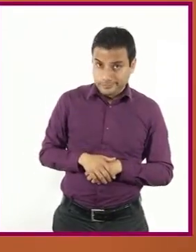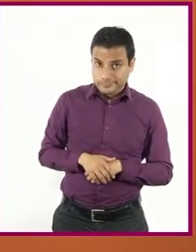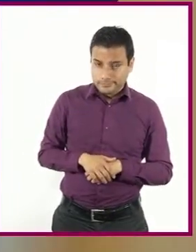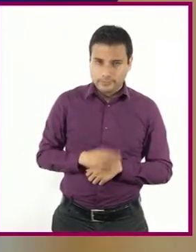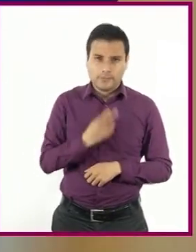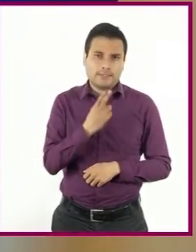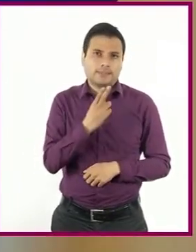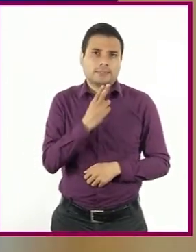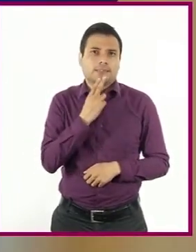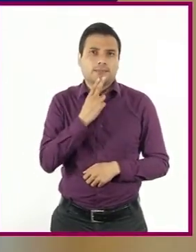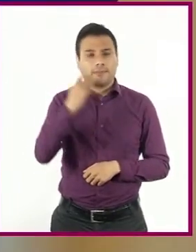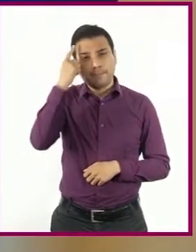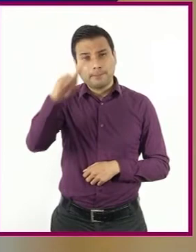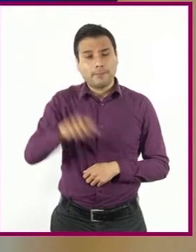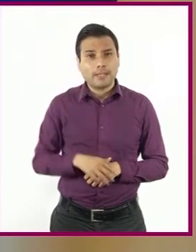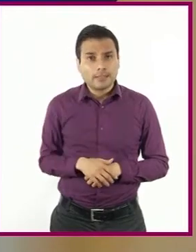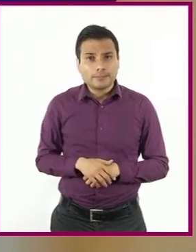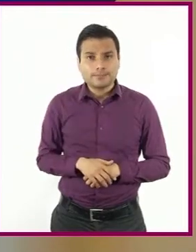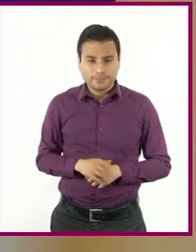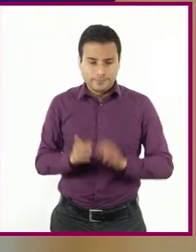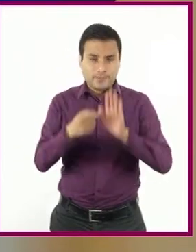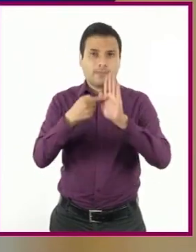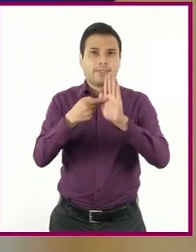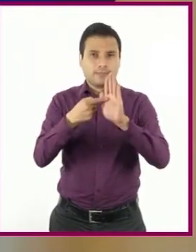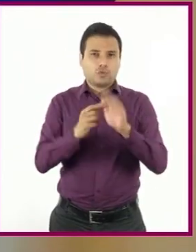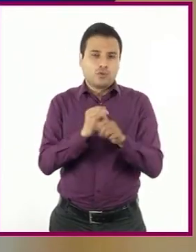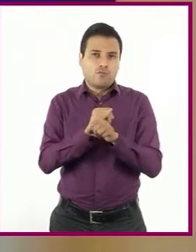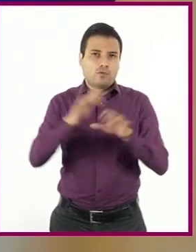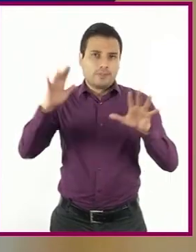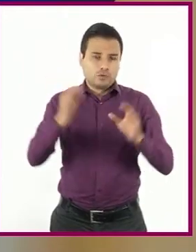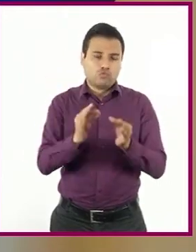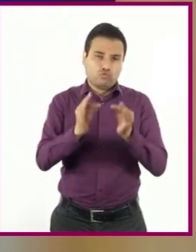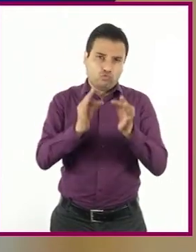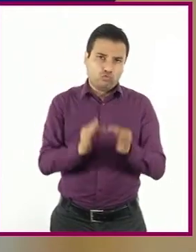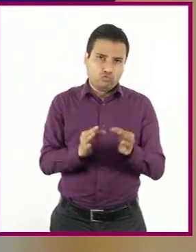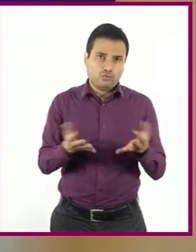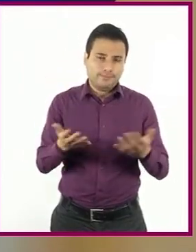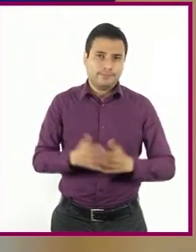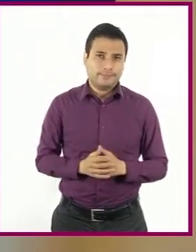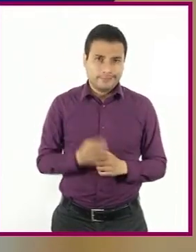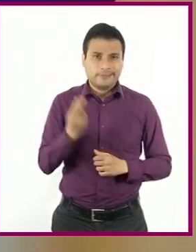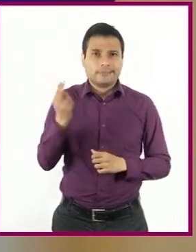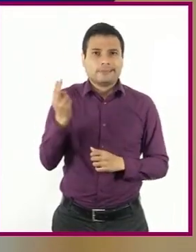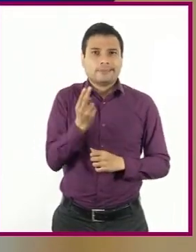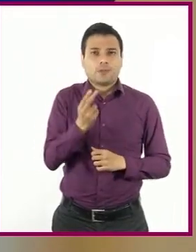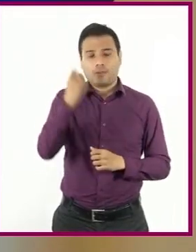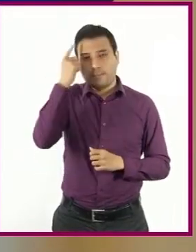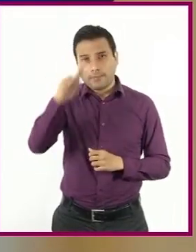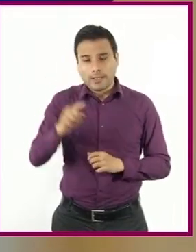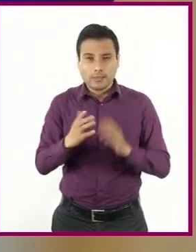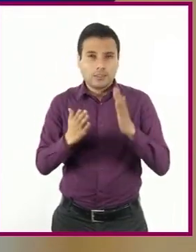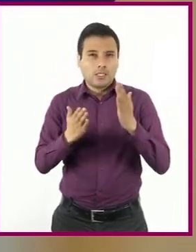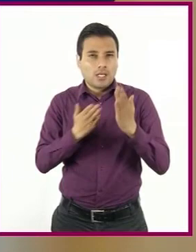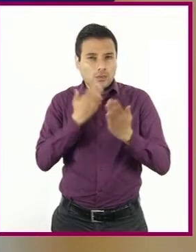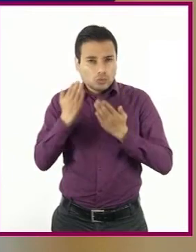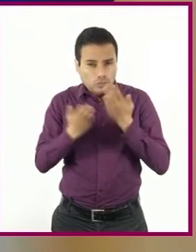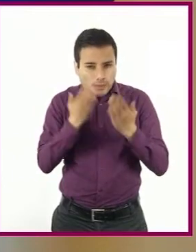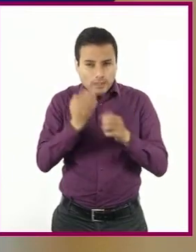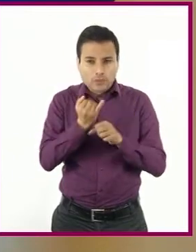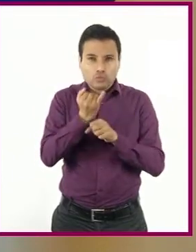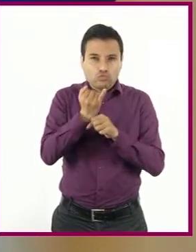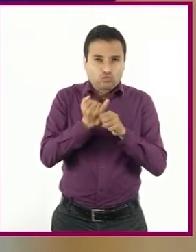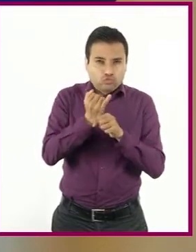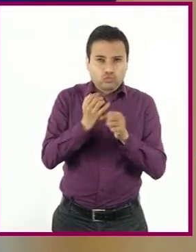resulta útil en la presentación y tratamiento de datos. En particular, es necesaria en el estudio cuantitativo